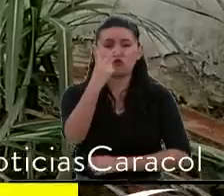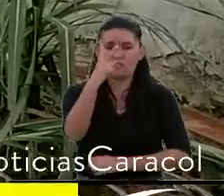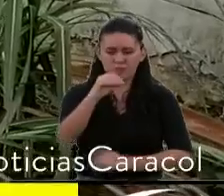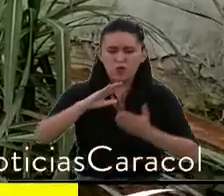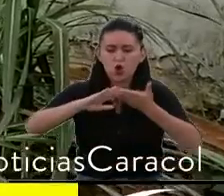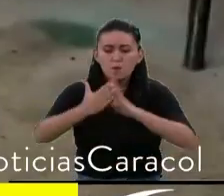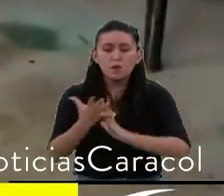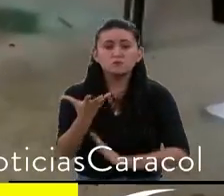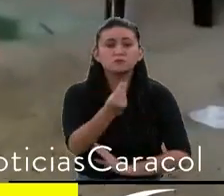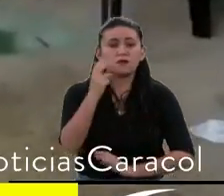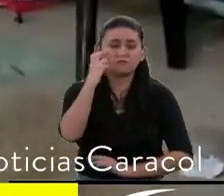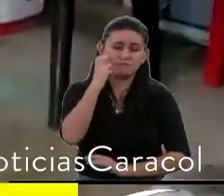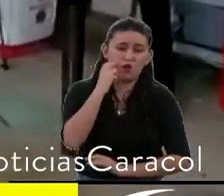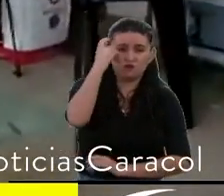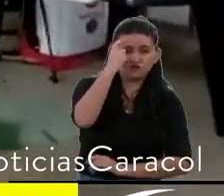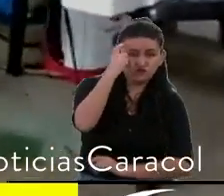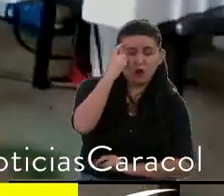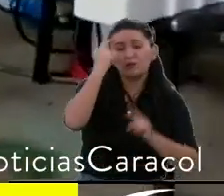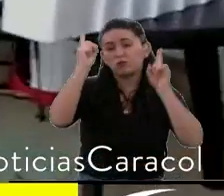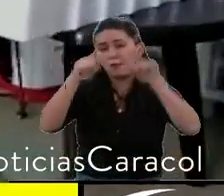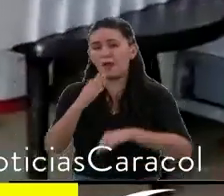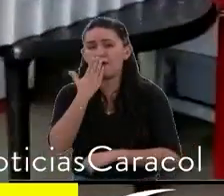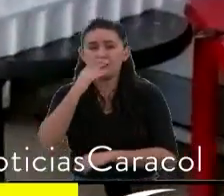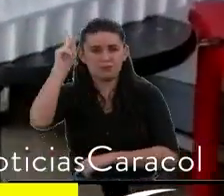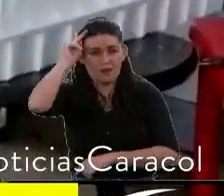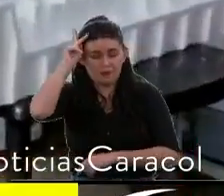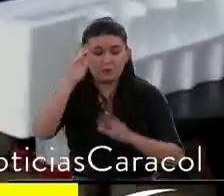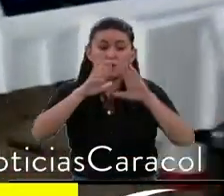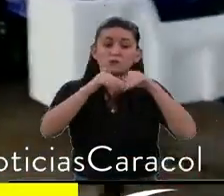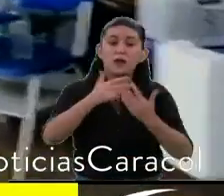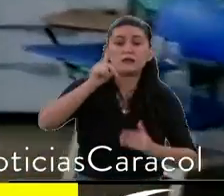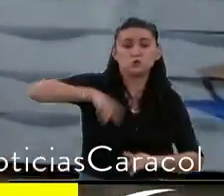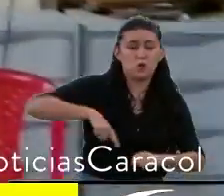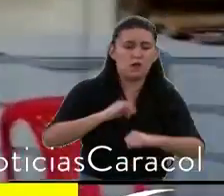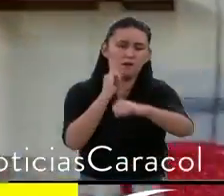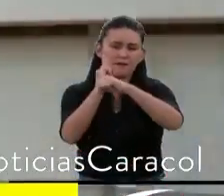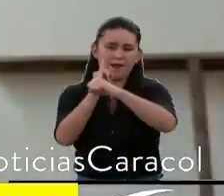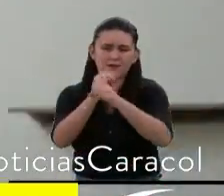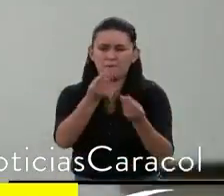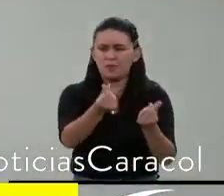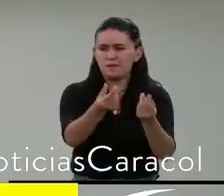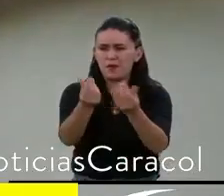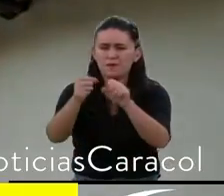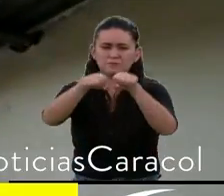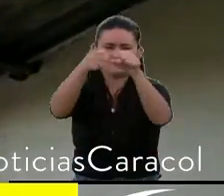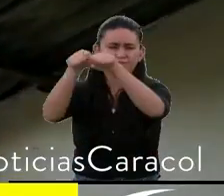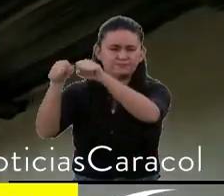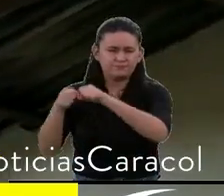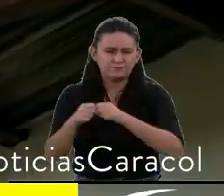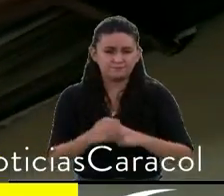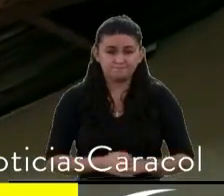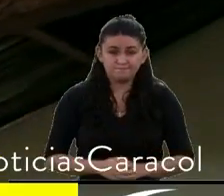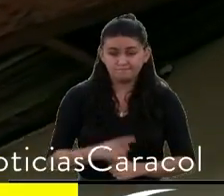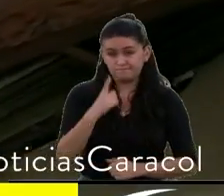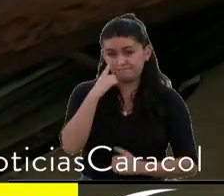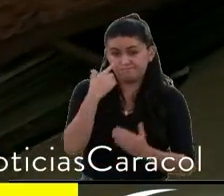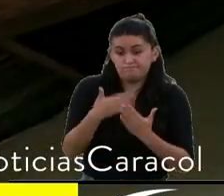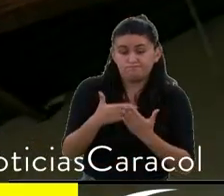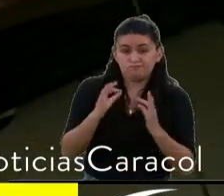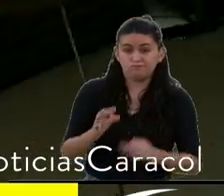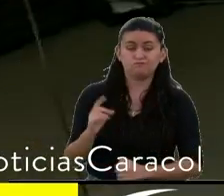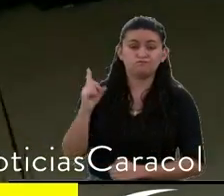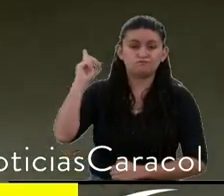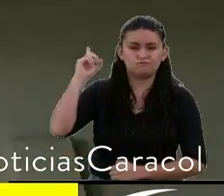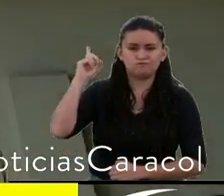comunidades afro e indígenas, también en 2 escuelas y una iglesia. Donde evidenciamos pues todas